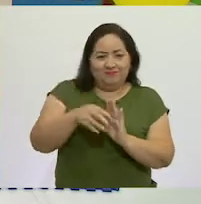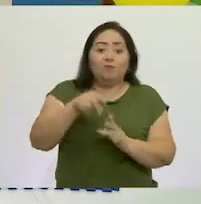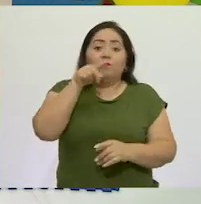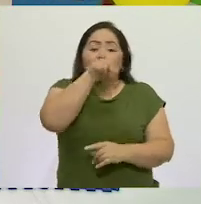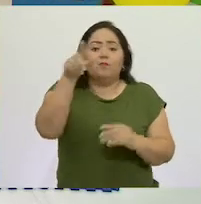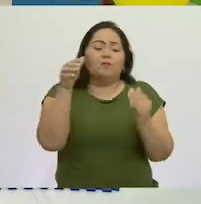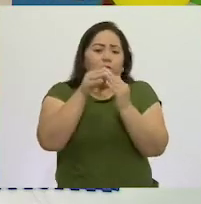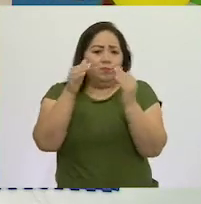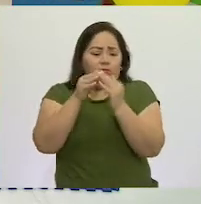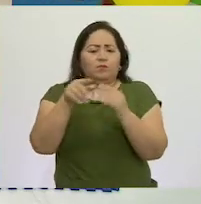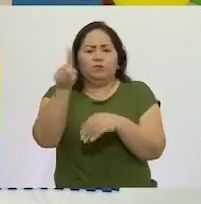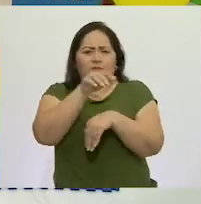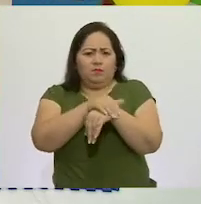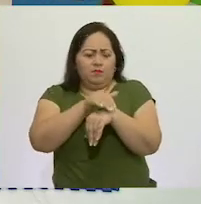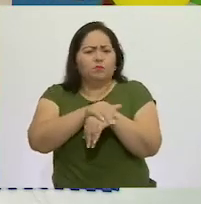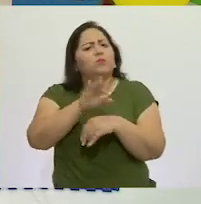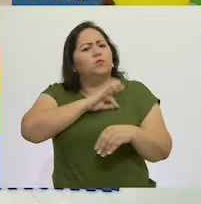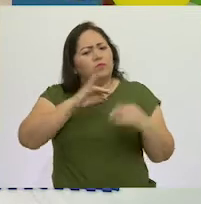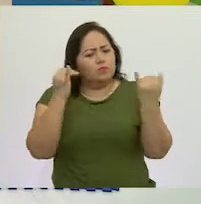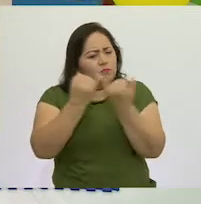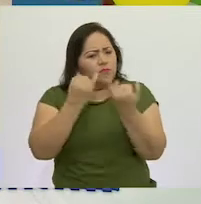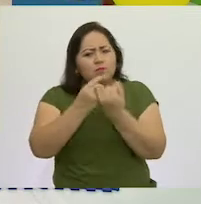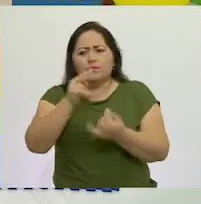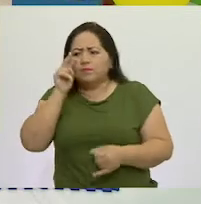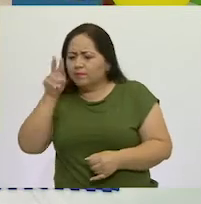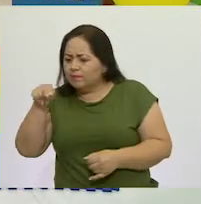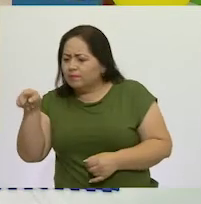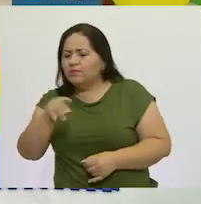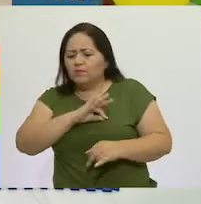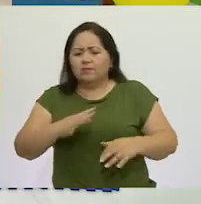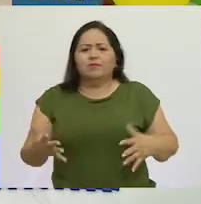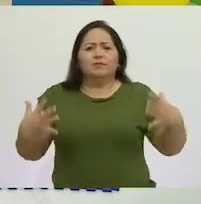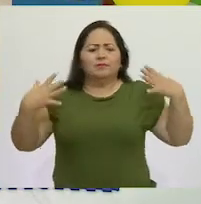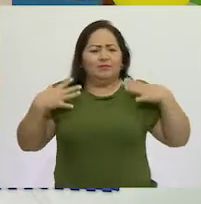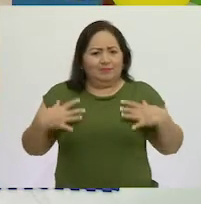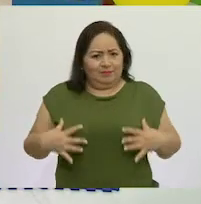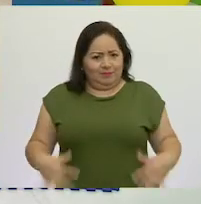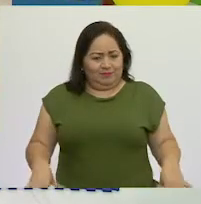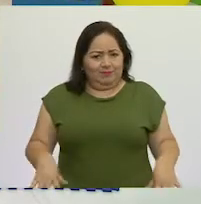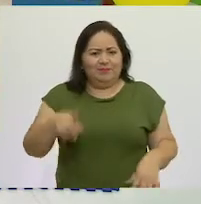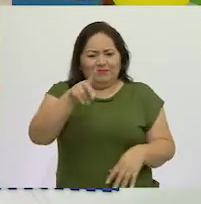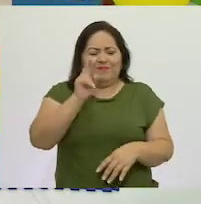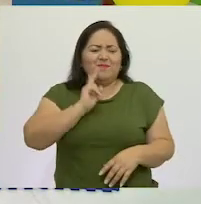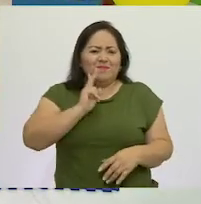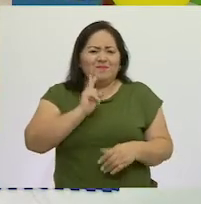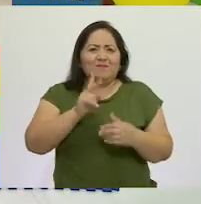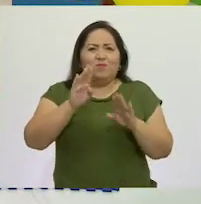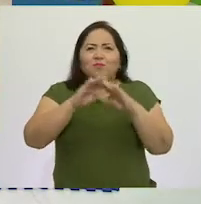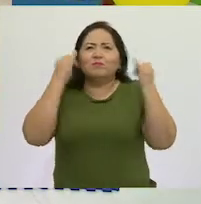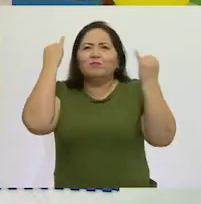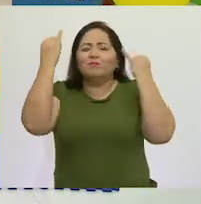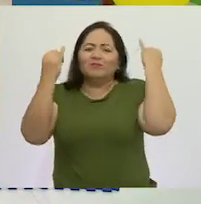Allá en casa, nuestras amigas y amigos también pueden ver una pintura que les llame la atención e intentar